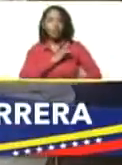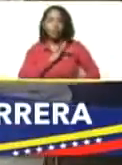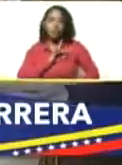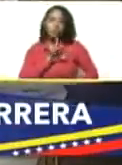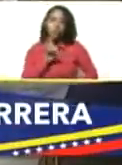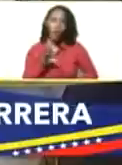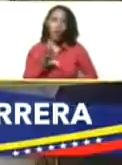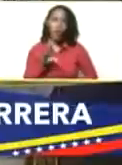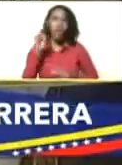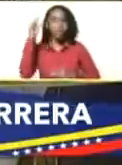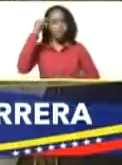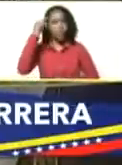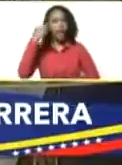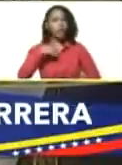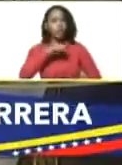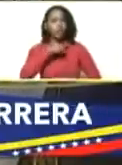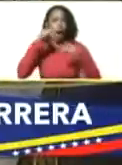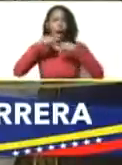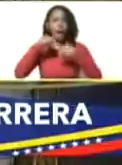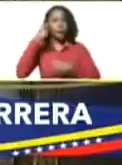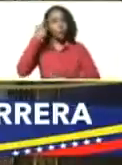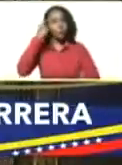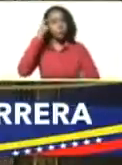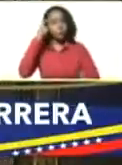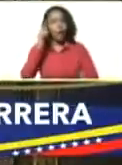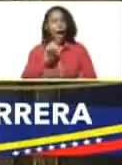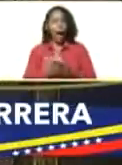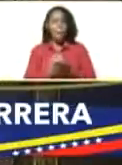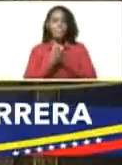día en que nos encontramos alrededor del recuerdo